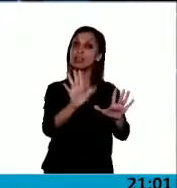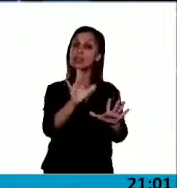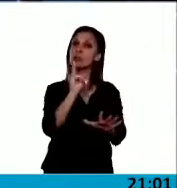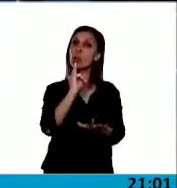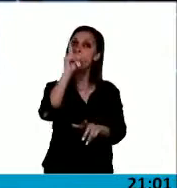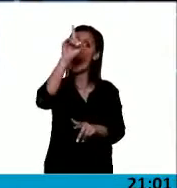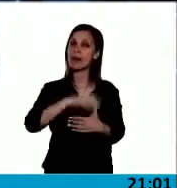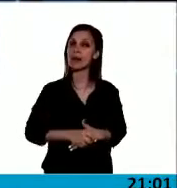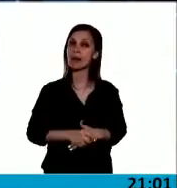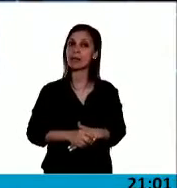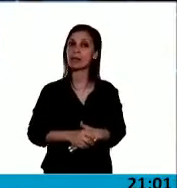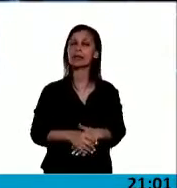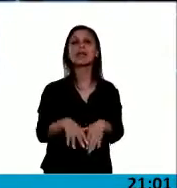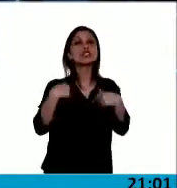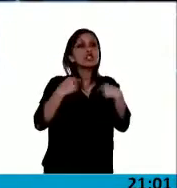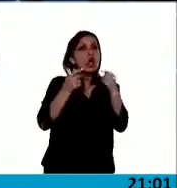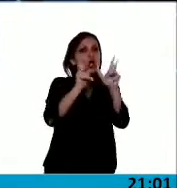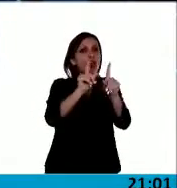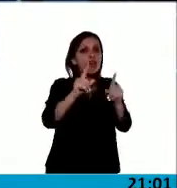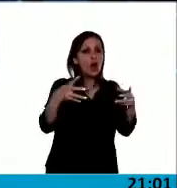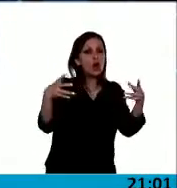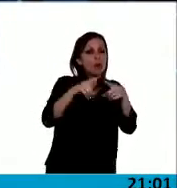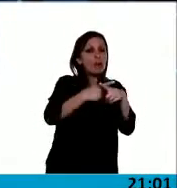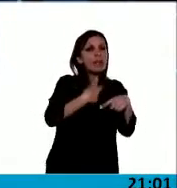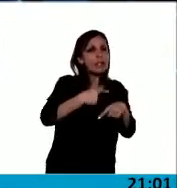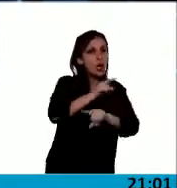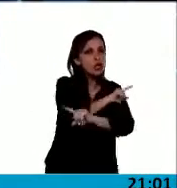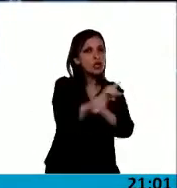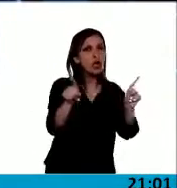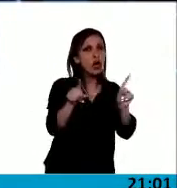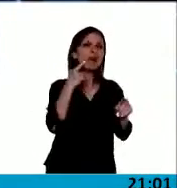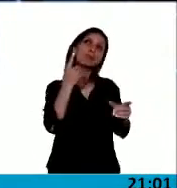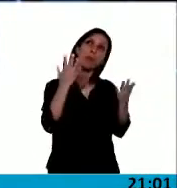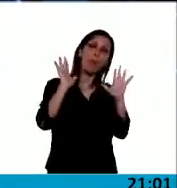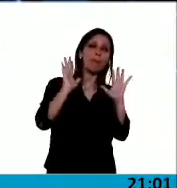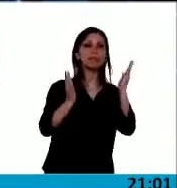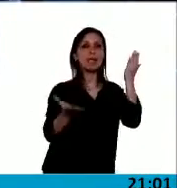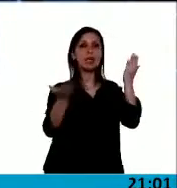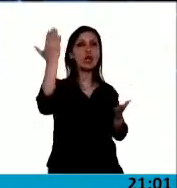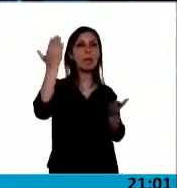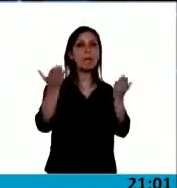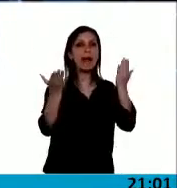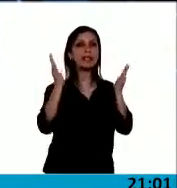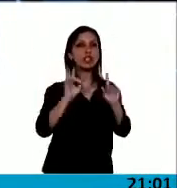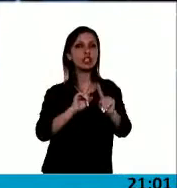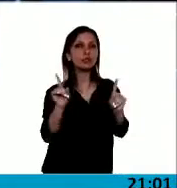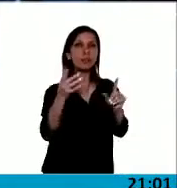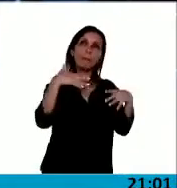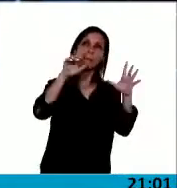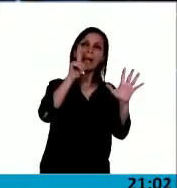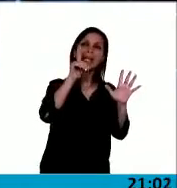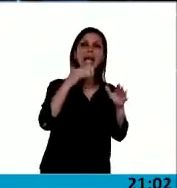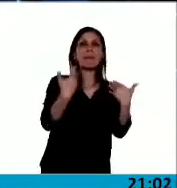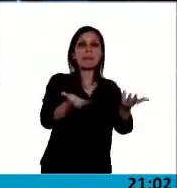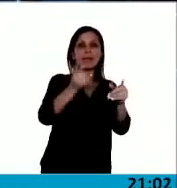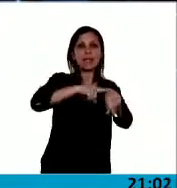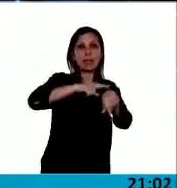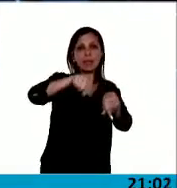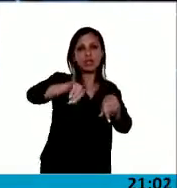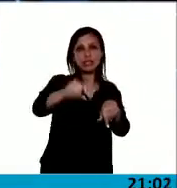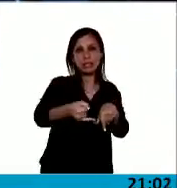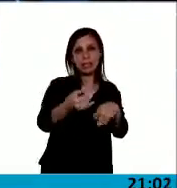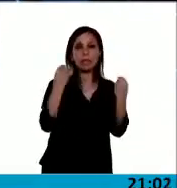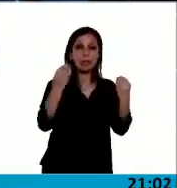a muchos de los gobiernos de nuestro signo político, porque quizá la comparación sí sería oportunista, porque nosotros